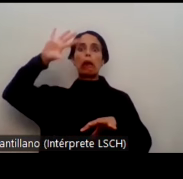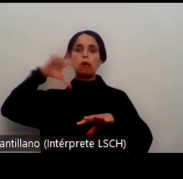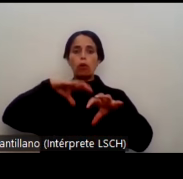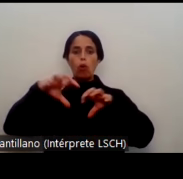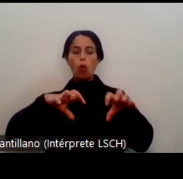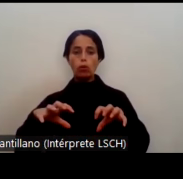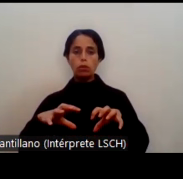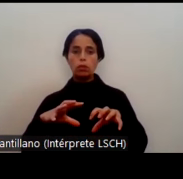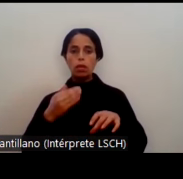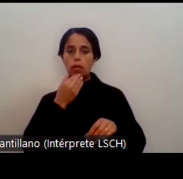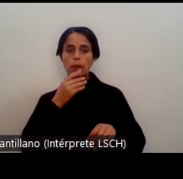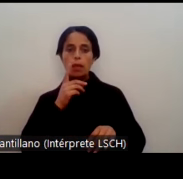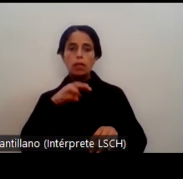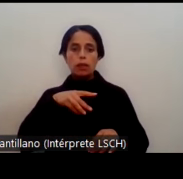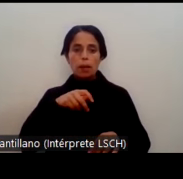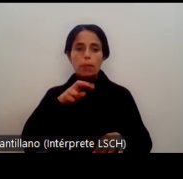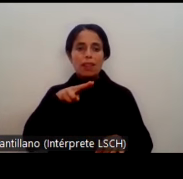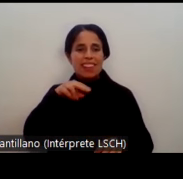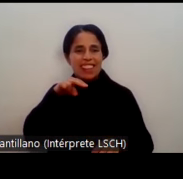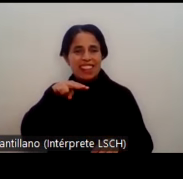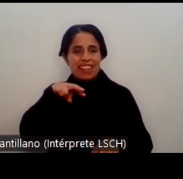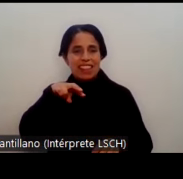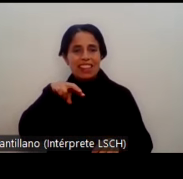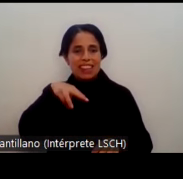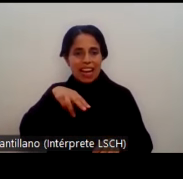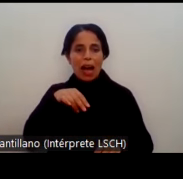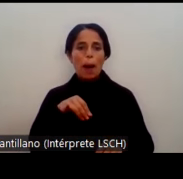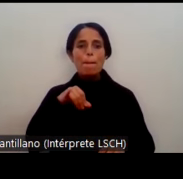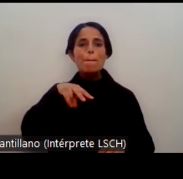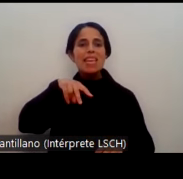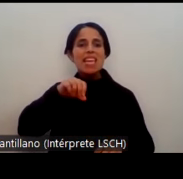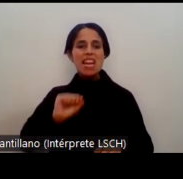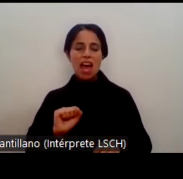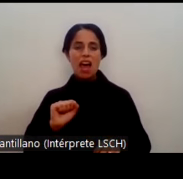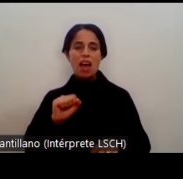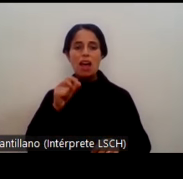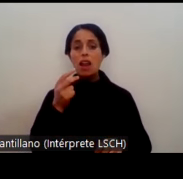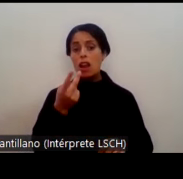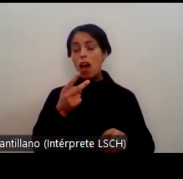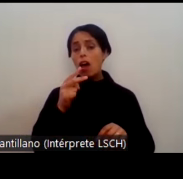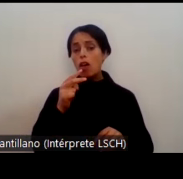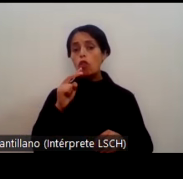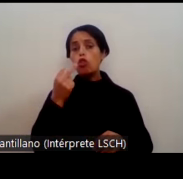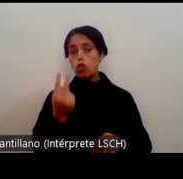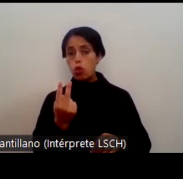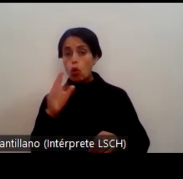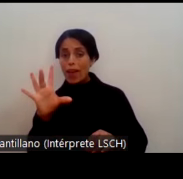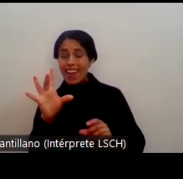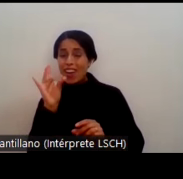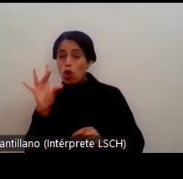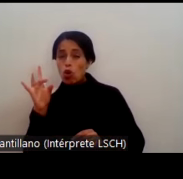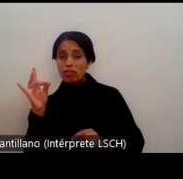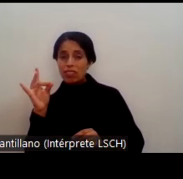junto con la dimetiltriptamina. Ambos se han encontrado en los residuos que fueron encontrados